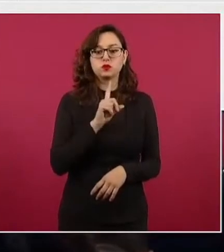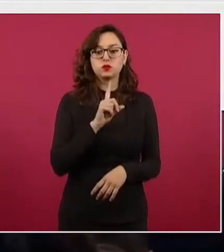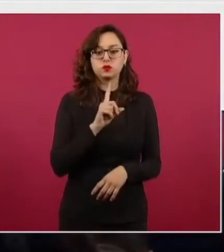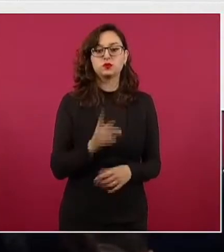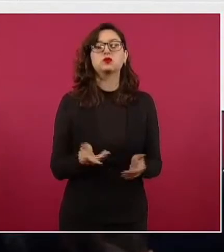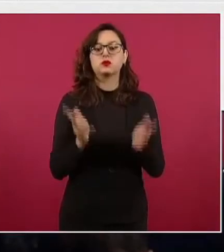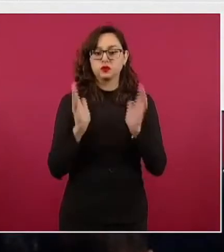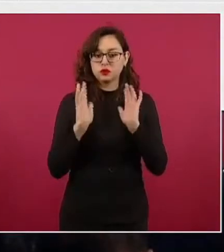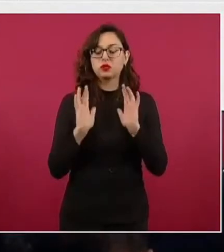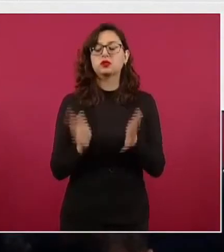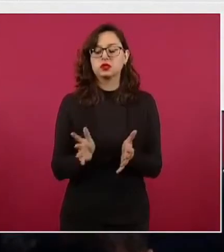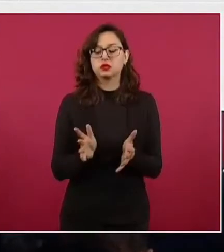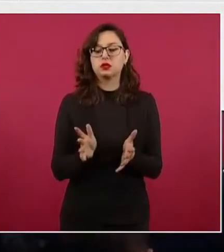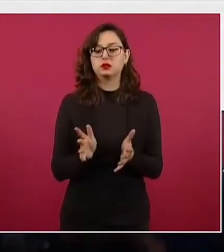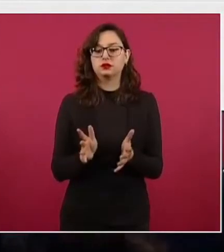ya hay